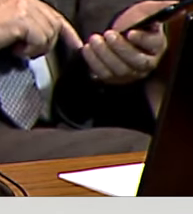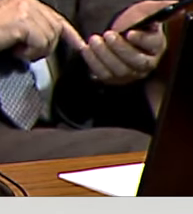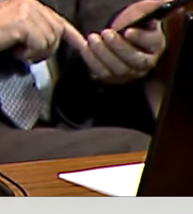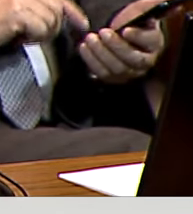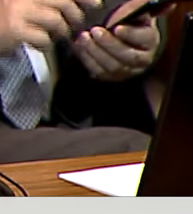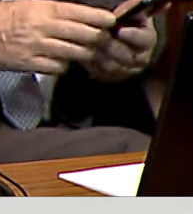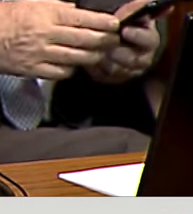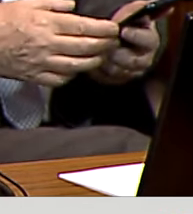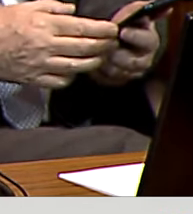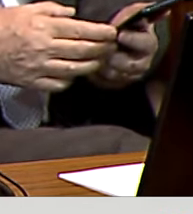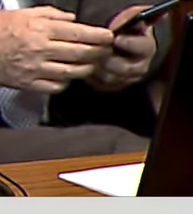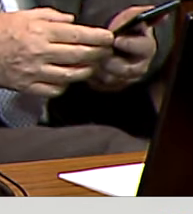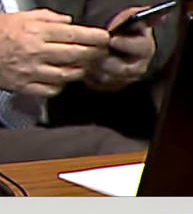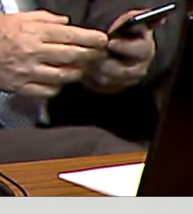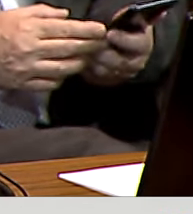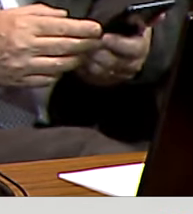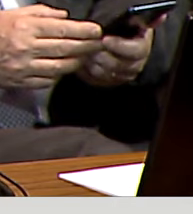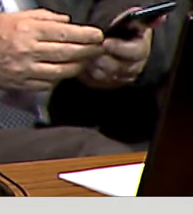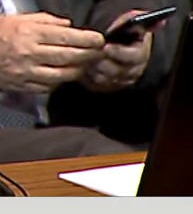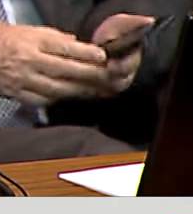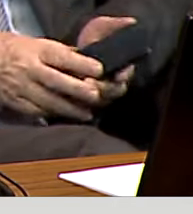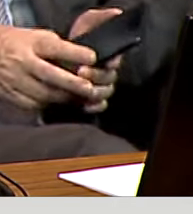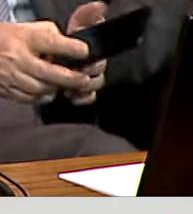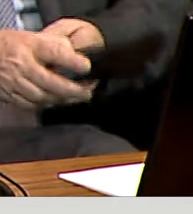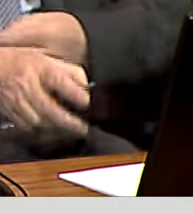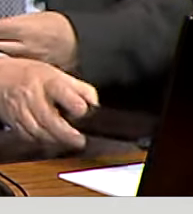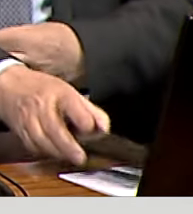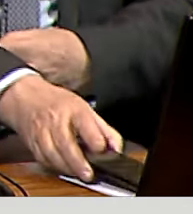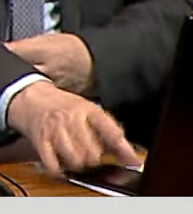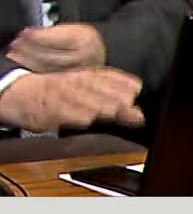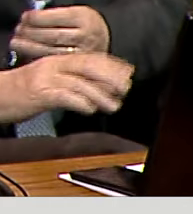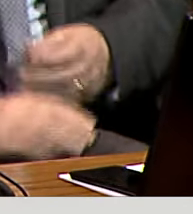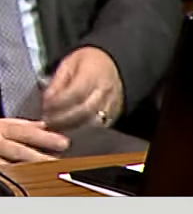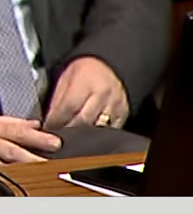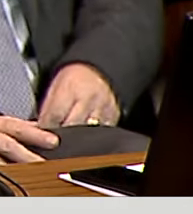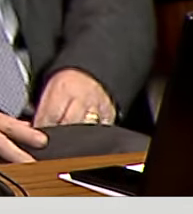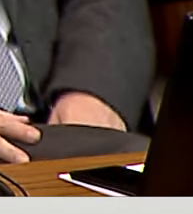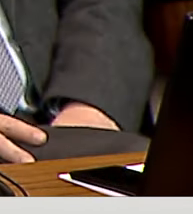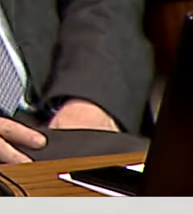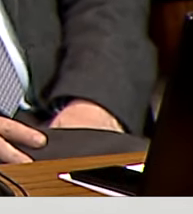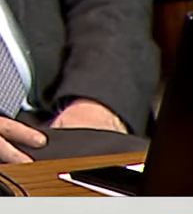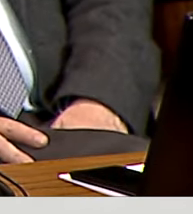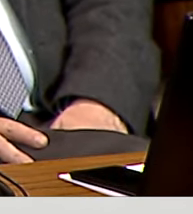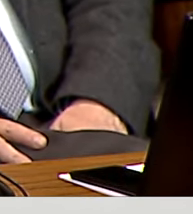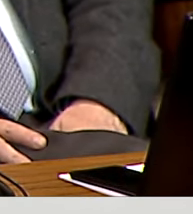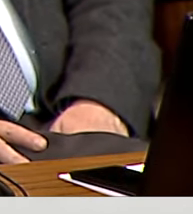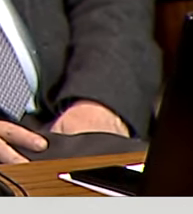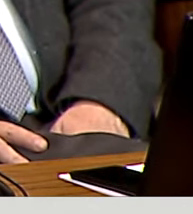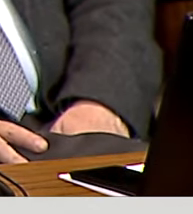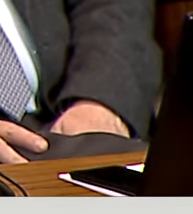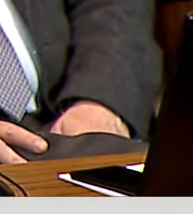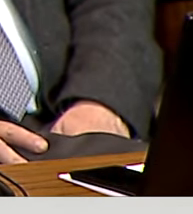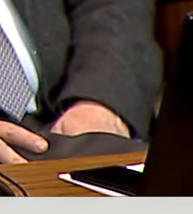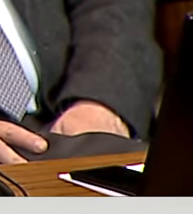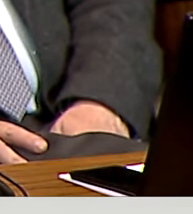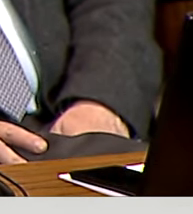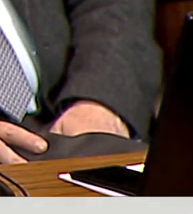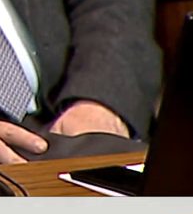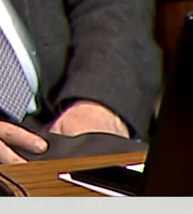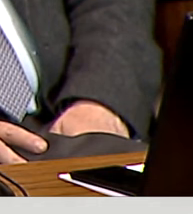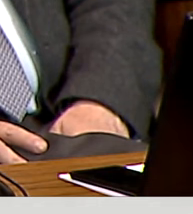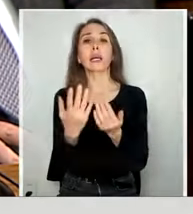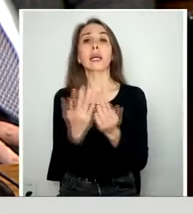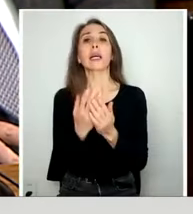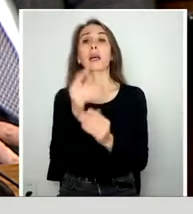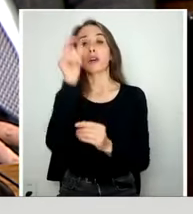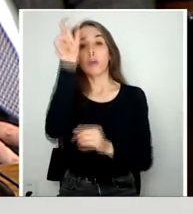nuestros jóvenes nuestros niños el Temple la garra el equilibrio y muchos elementos que tienen que ver con la formación de la persona humana